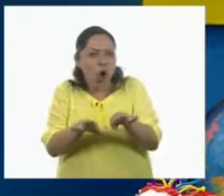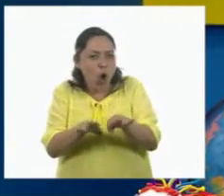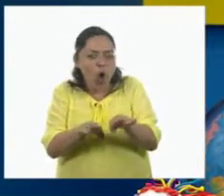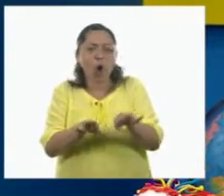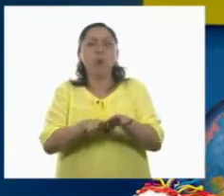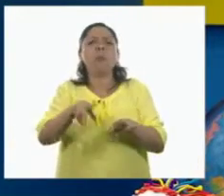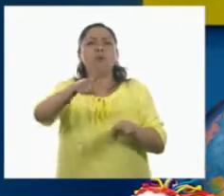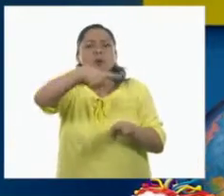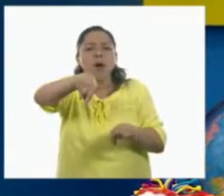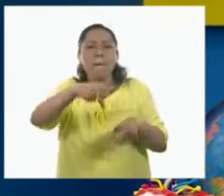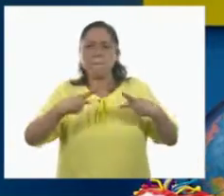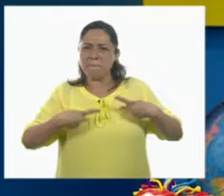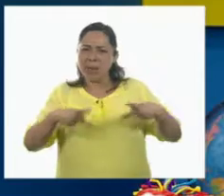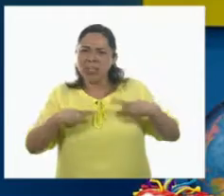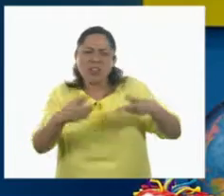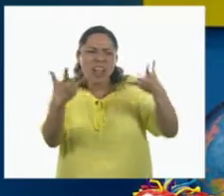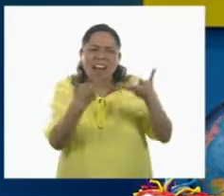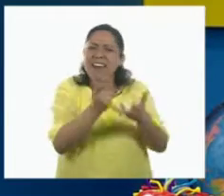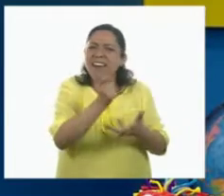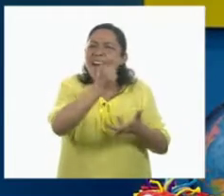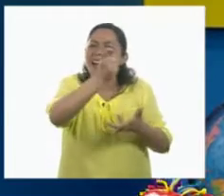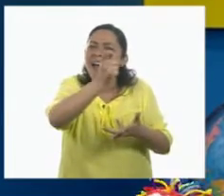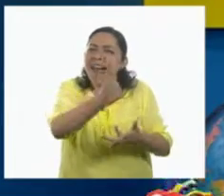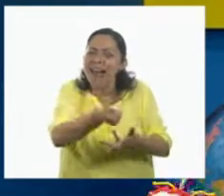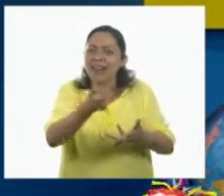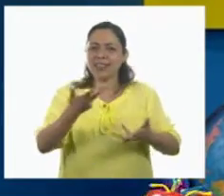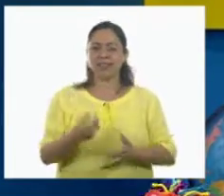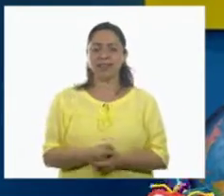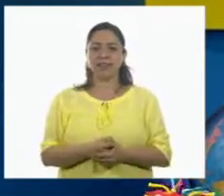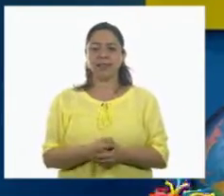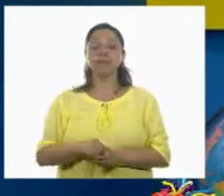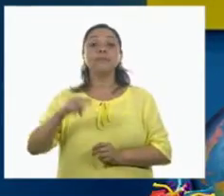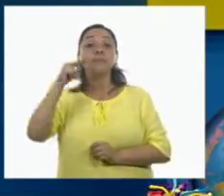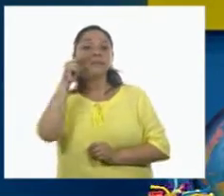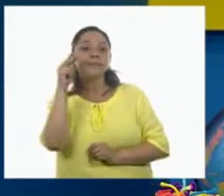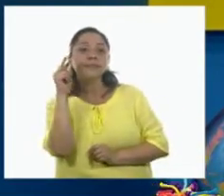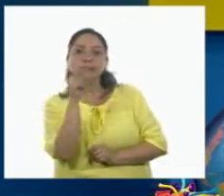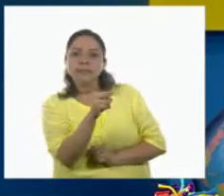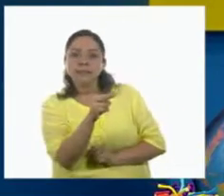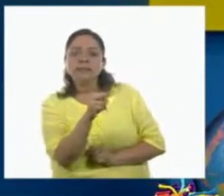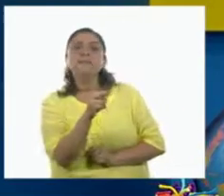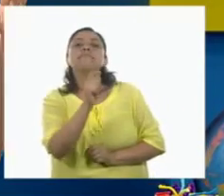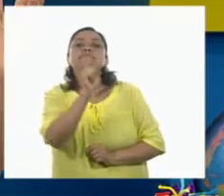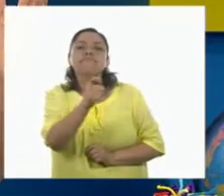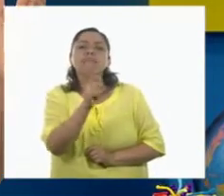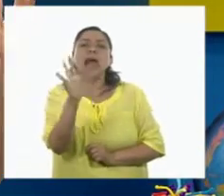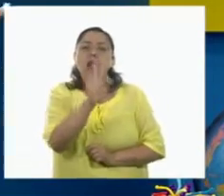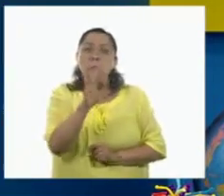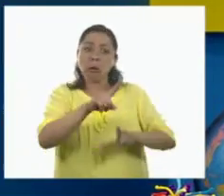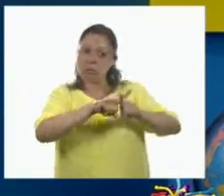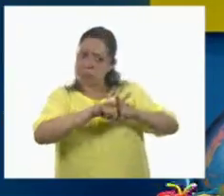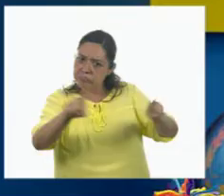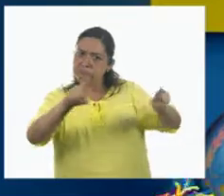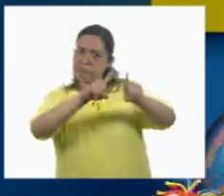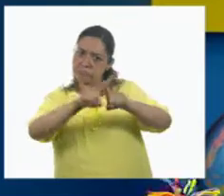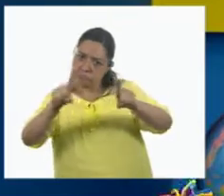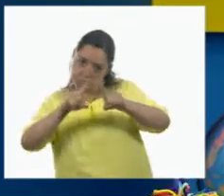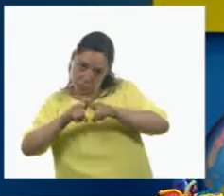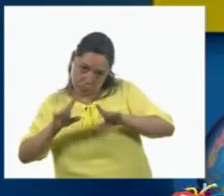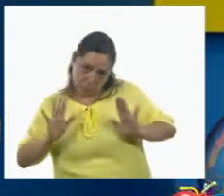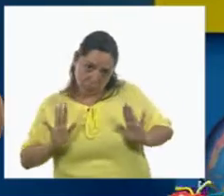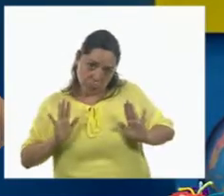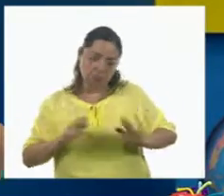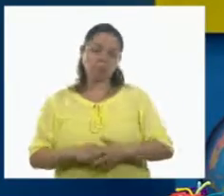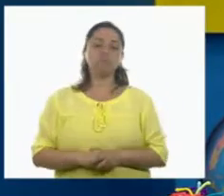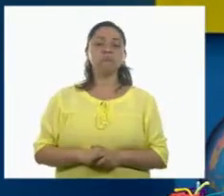cada uno de estos personajes, en ver si a lo mejor vamos a encontrar grandes diferencias. Ustedes podrían decir,